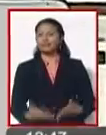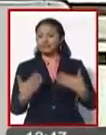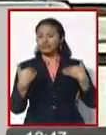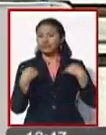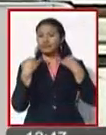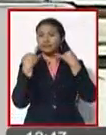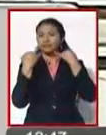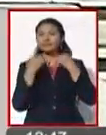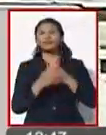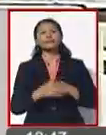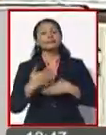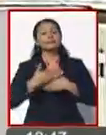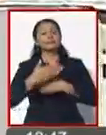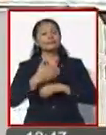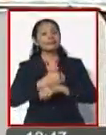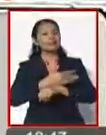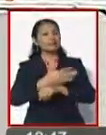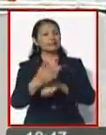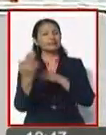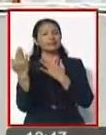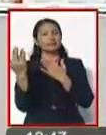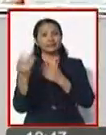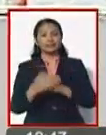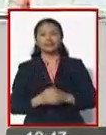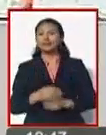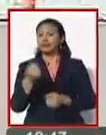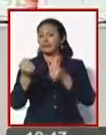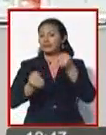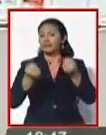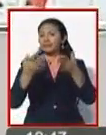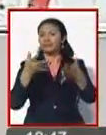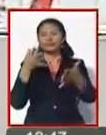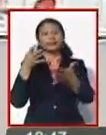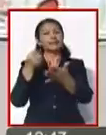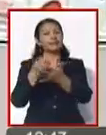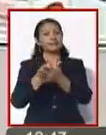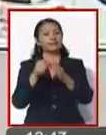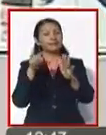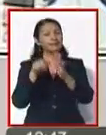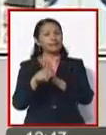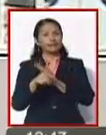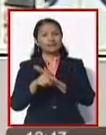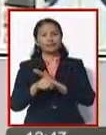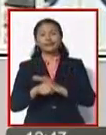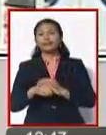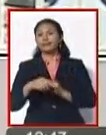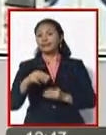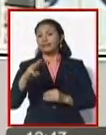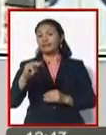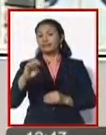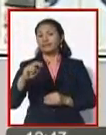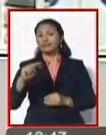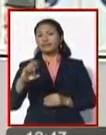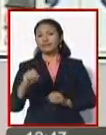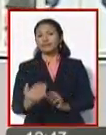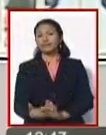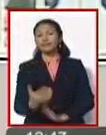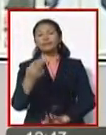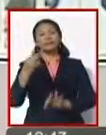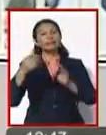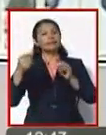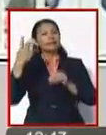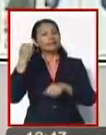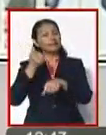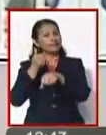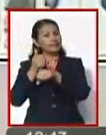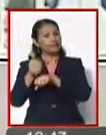Tenemos más información porque en las próximas horas se espera de que el conductor que atropelló y mató a un menonita sea presentado ante un juez